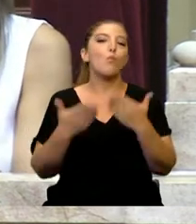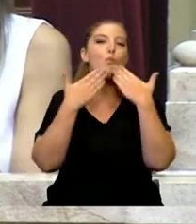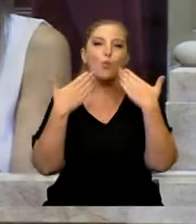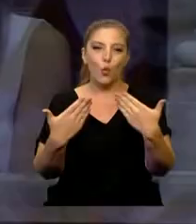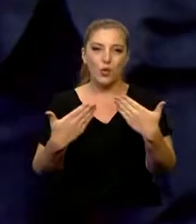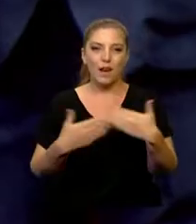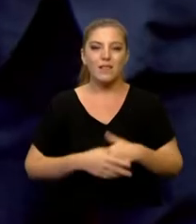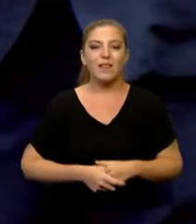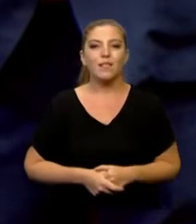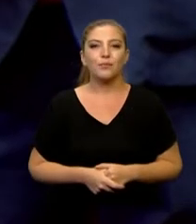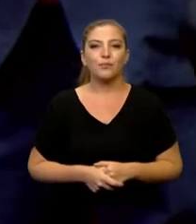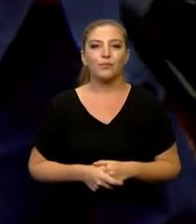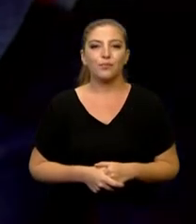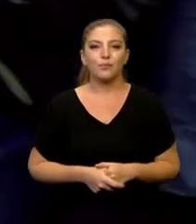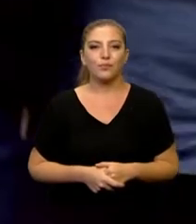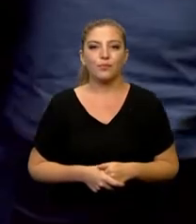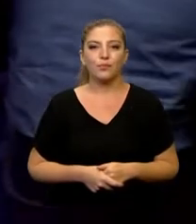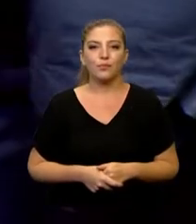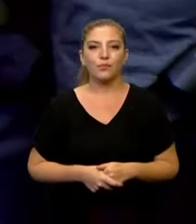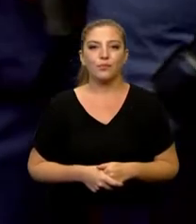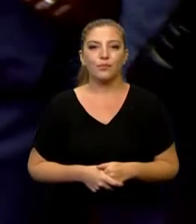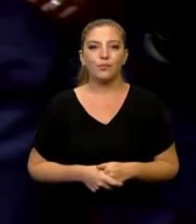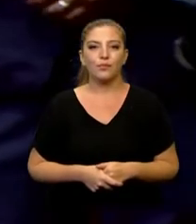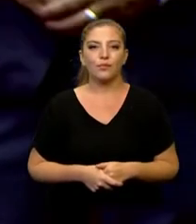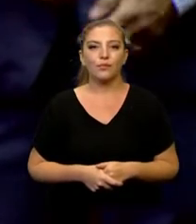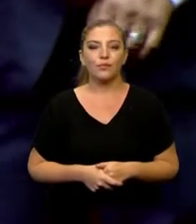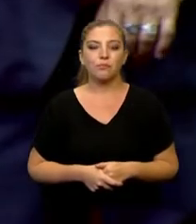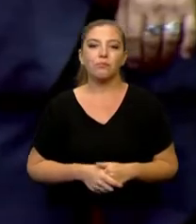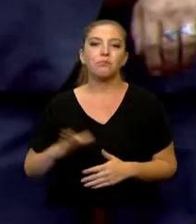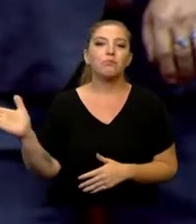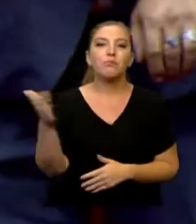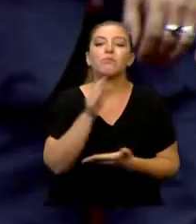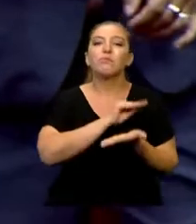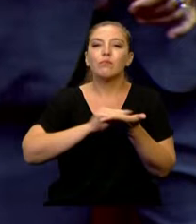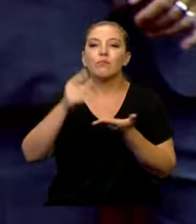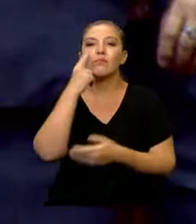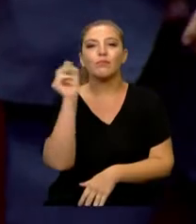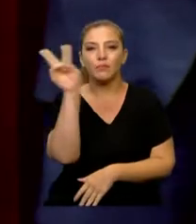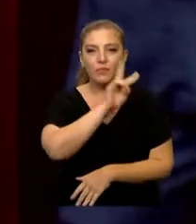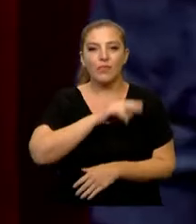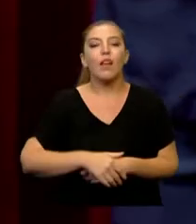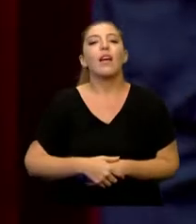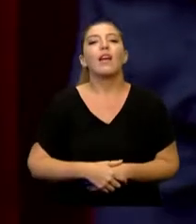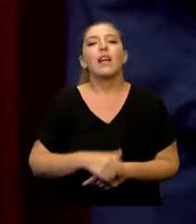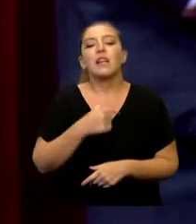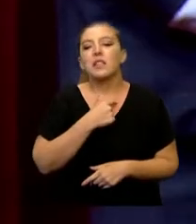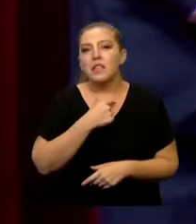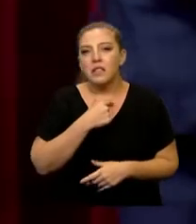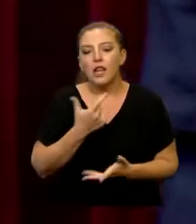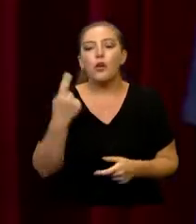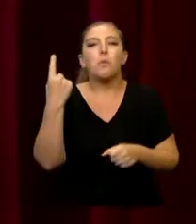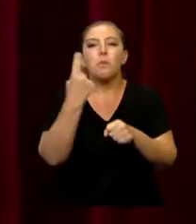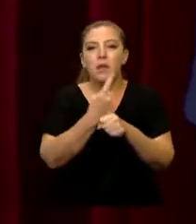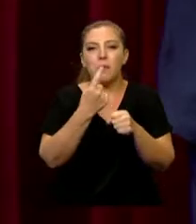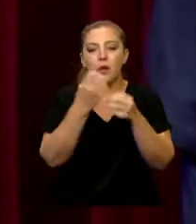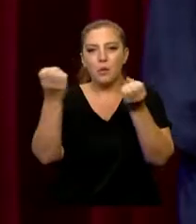Muchísimas gracias a los señores diputados y diputadas. Quiero, en primer lugar,